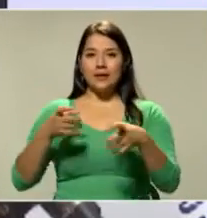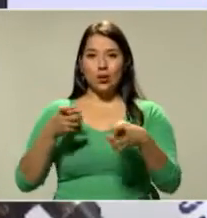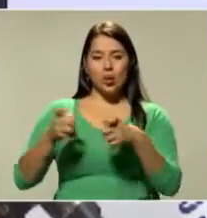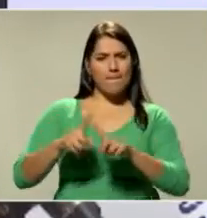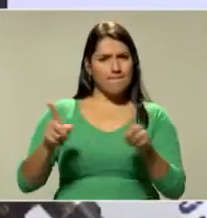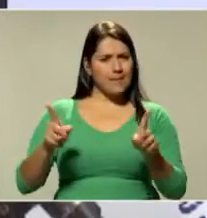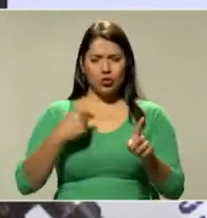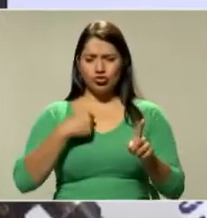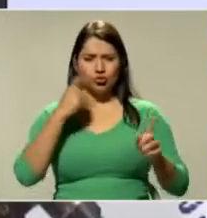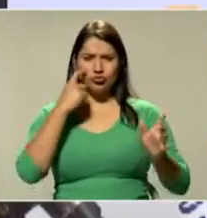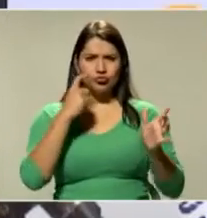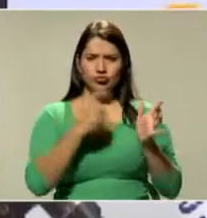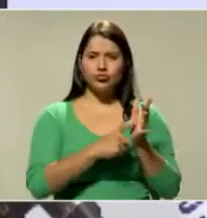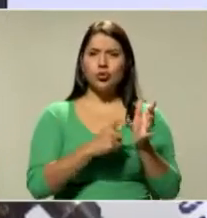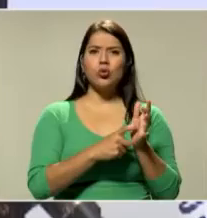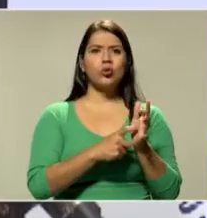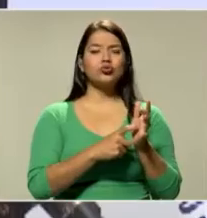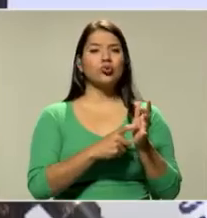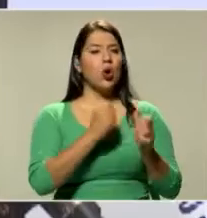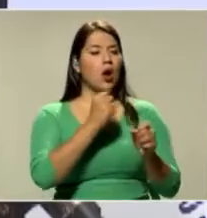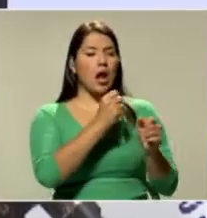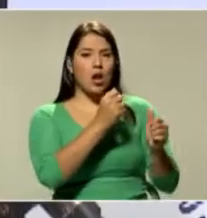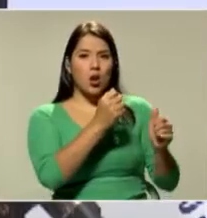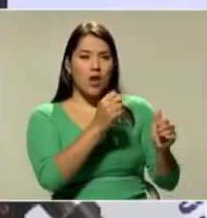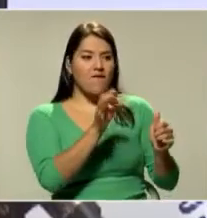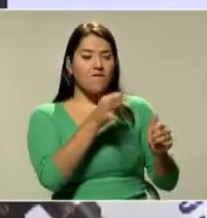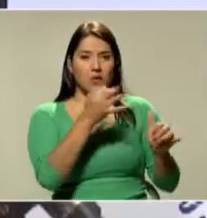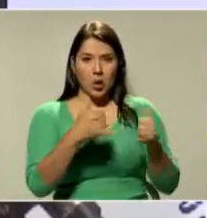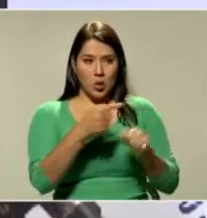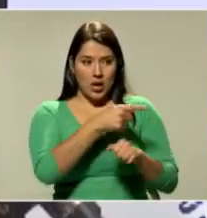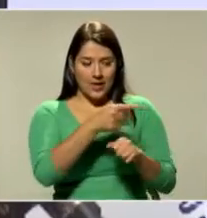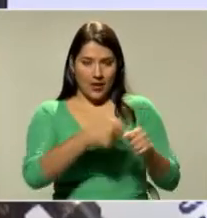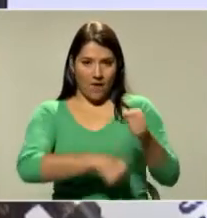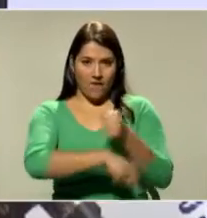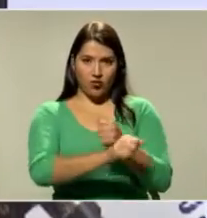mucho mérito al desempeño de los futbolistas